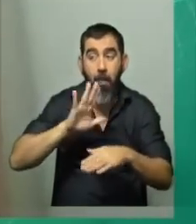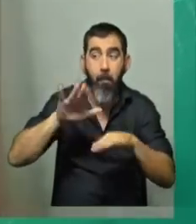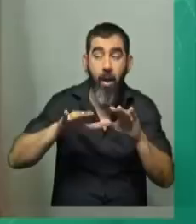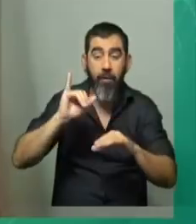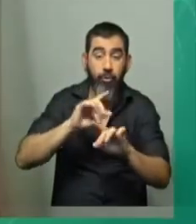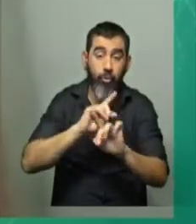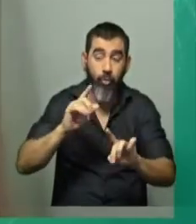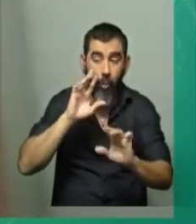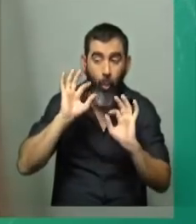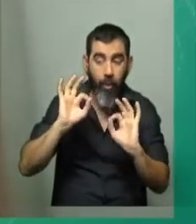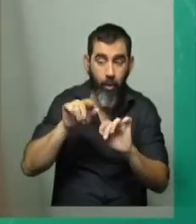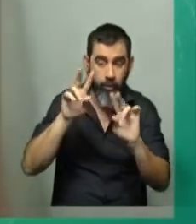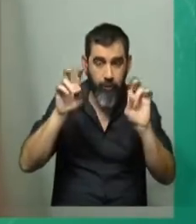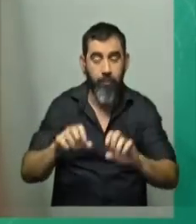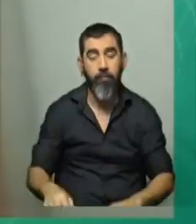significativo.